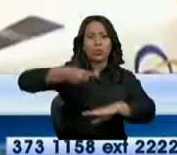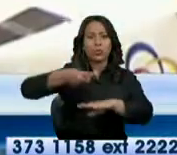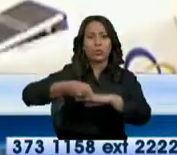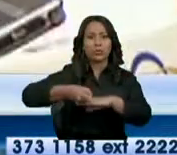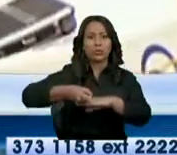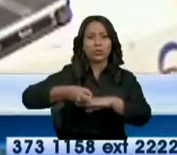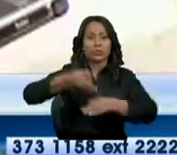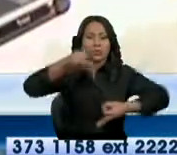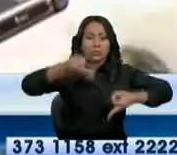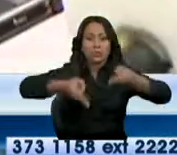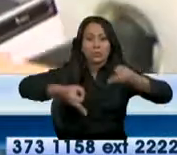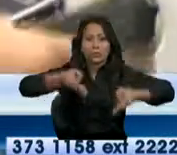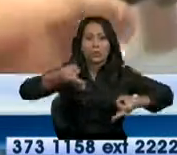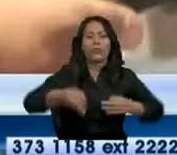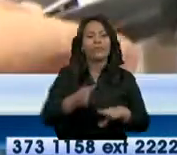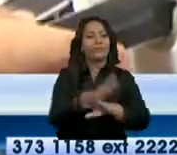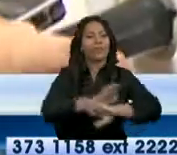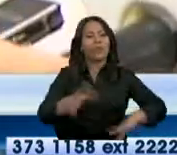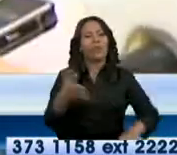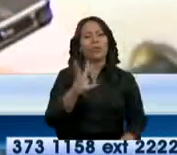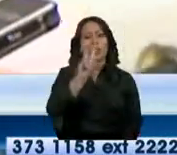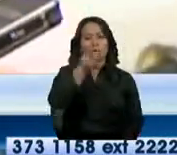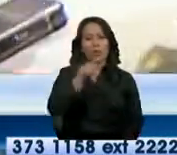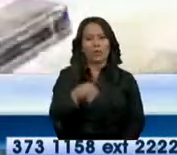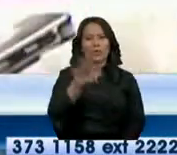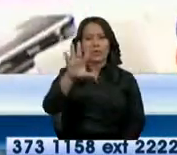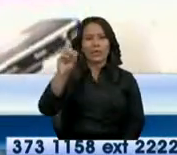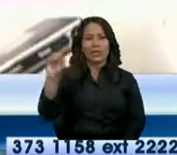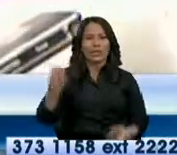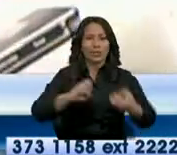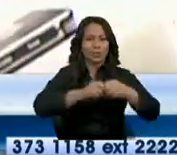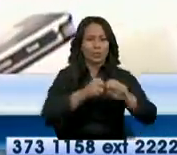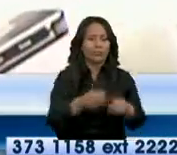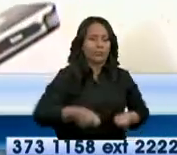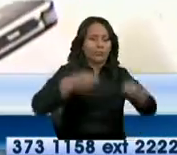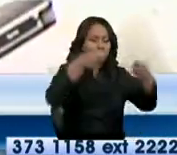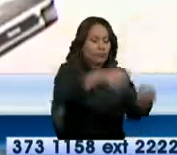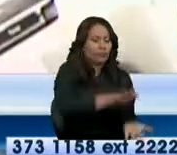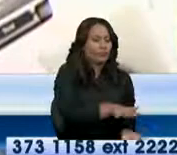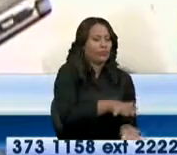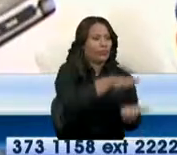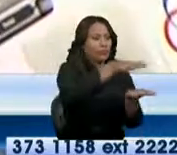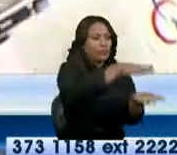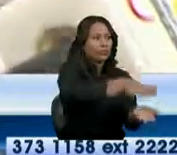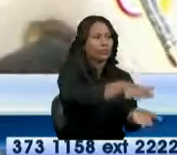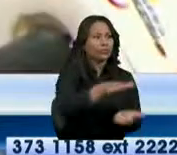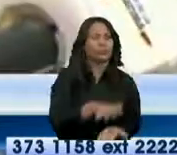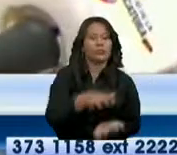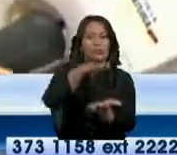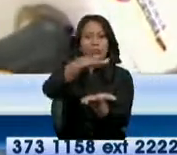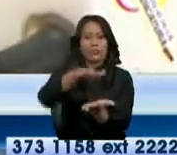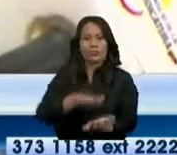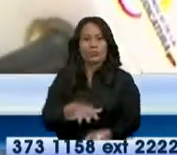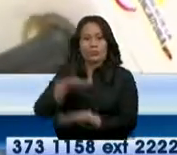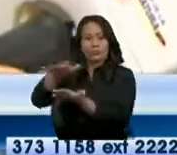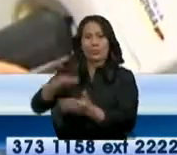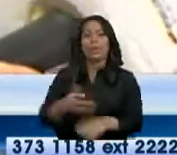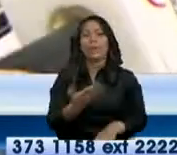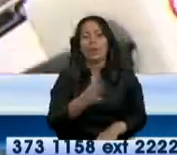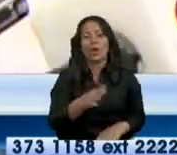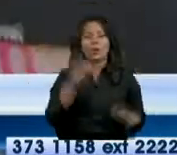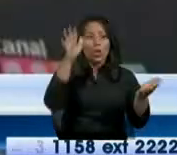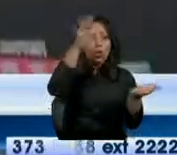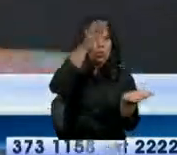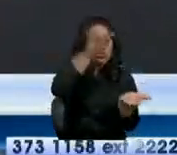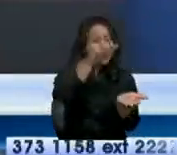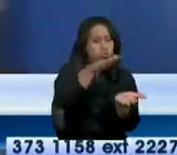tienen por cada uno de ellos alrededor de 2.500 causas. Cada juez quedará más o menos con una carga procesal de 1.000 causas cada uno de